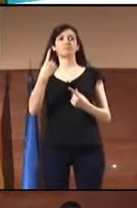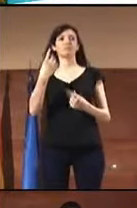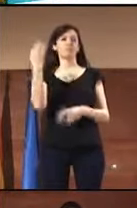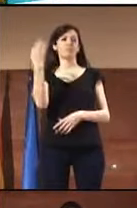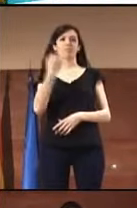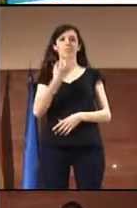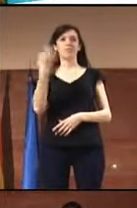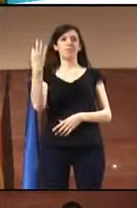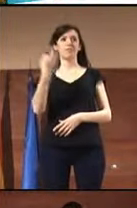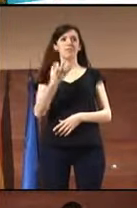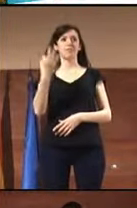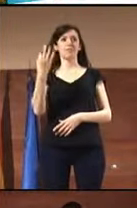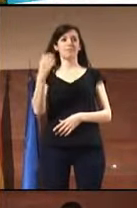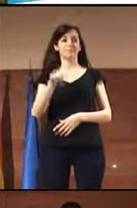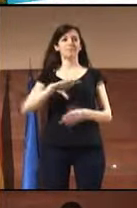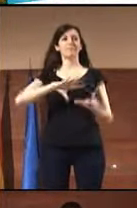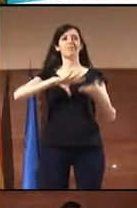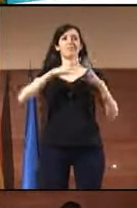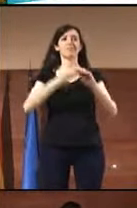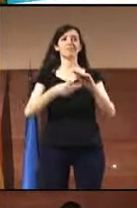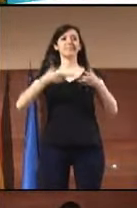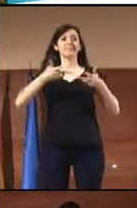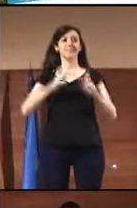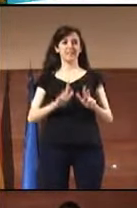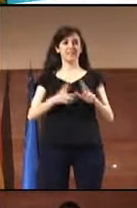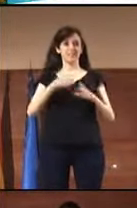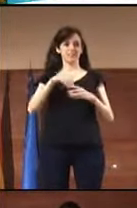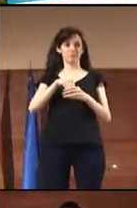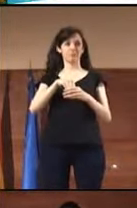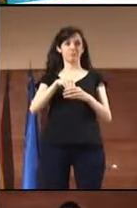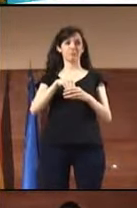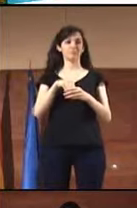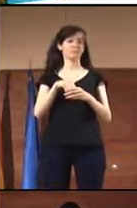necesario adaptarlo dentro de la silla.